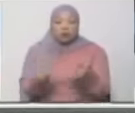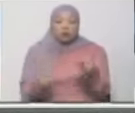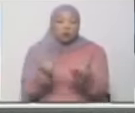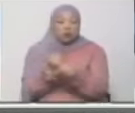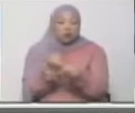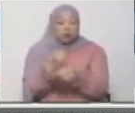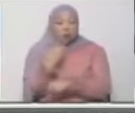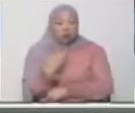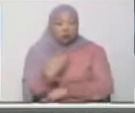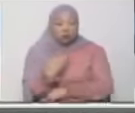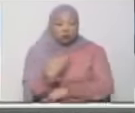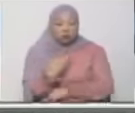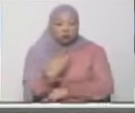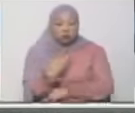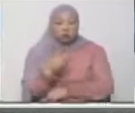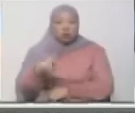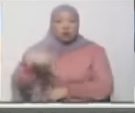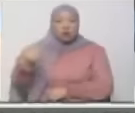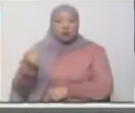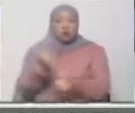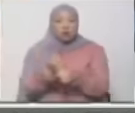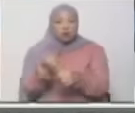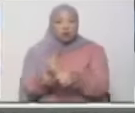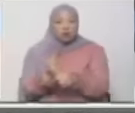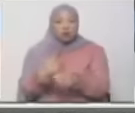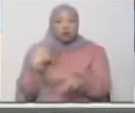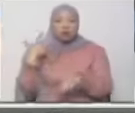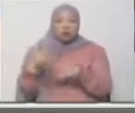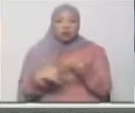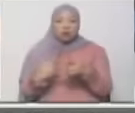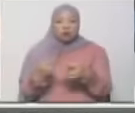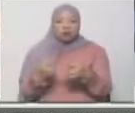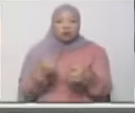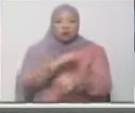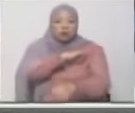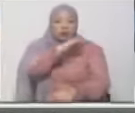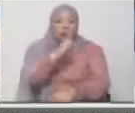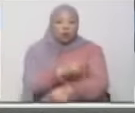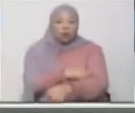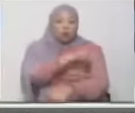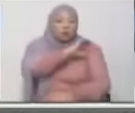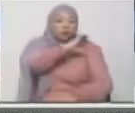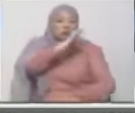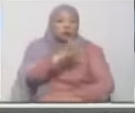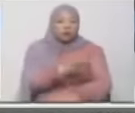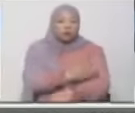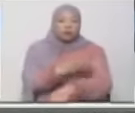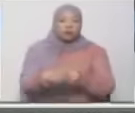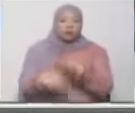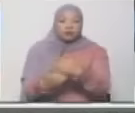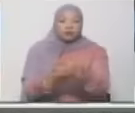2. Luego, en base a su legado, a su fuerza, a su energía, a su